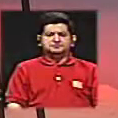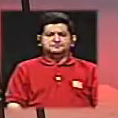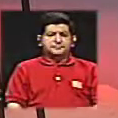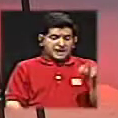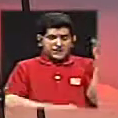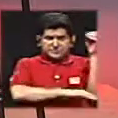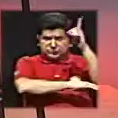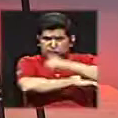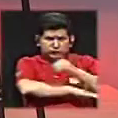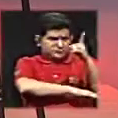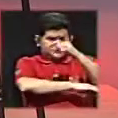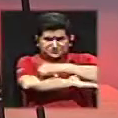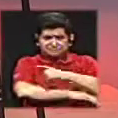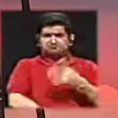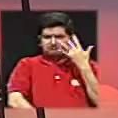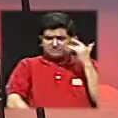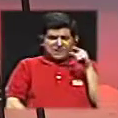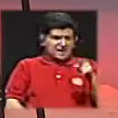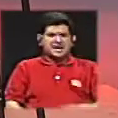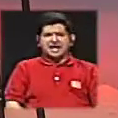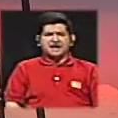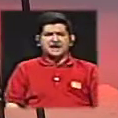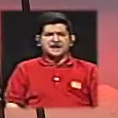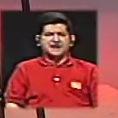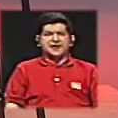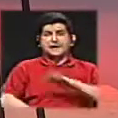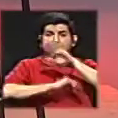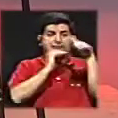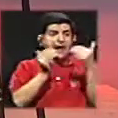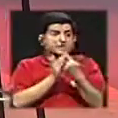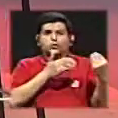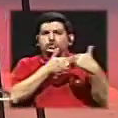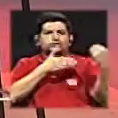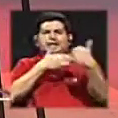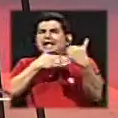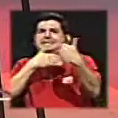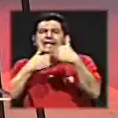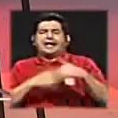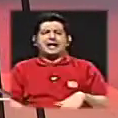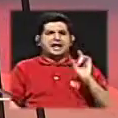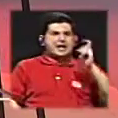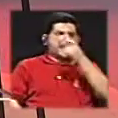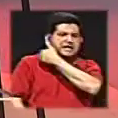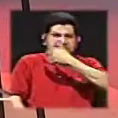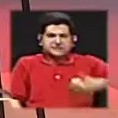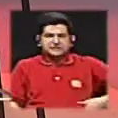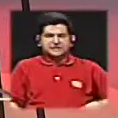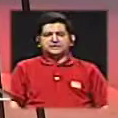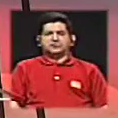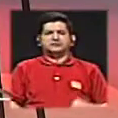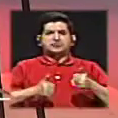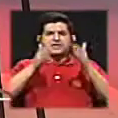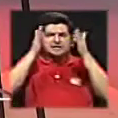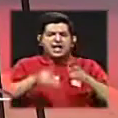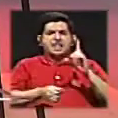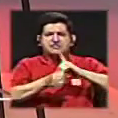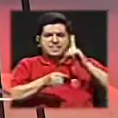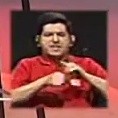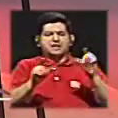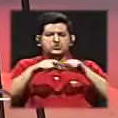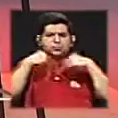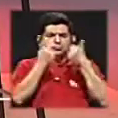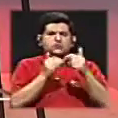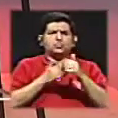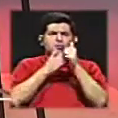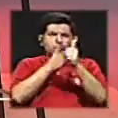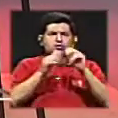estos días dio la impresión que él disparó para todas partes, a los expresidentes, contra los candidatos a diputados, contra la cúpula del